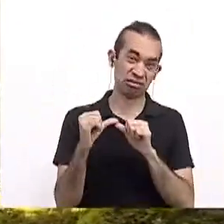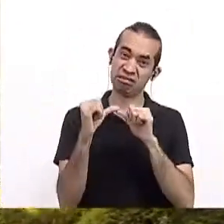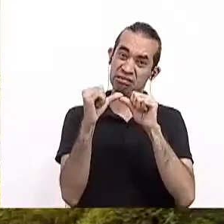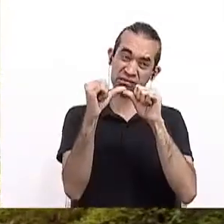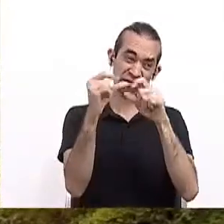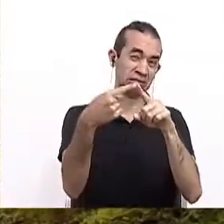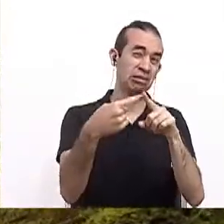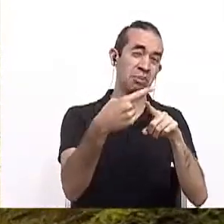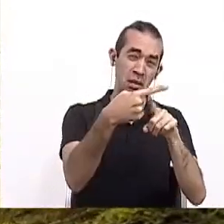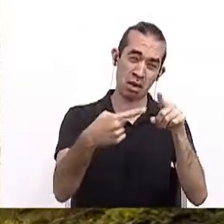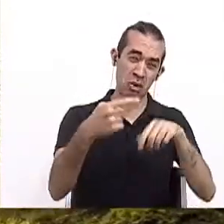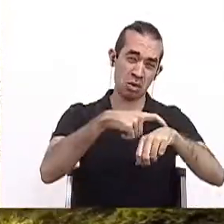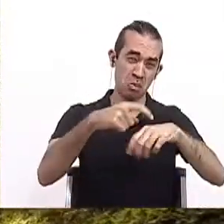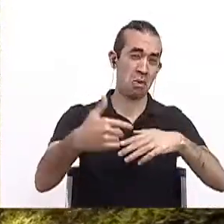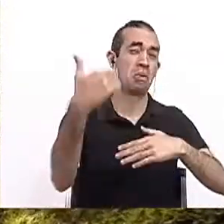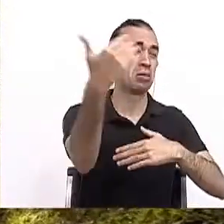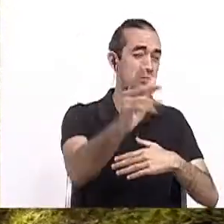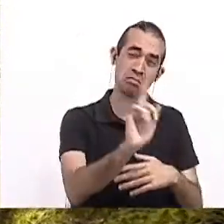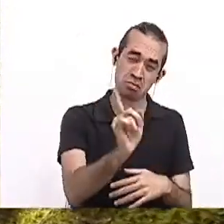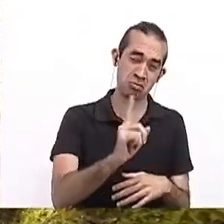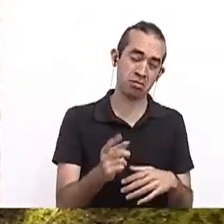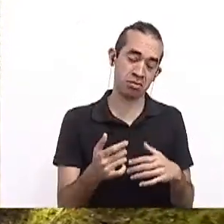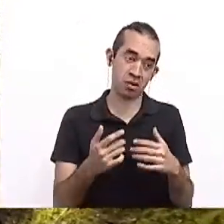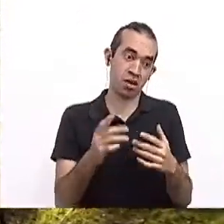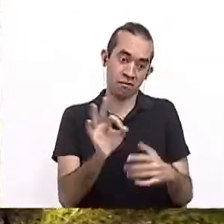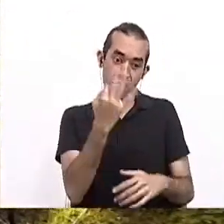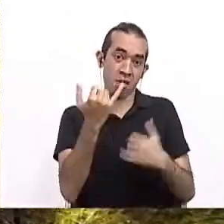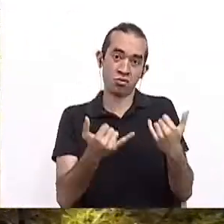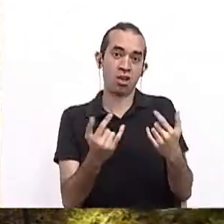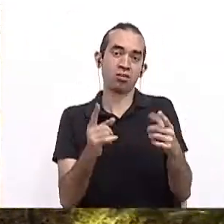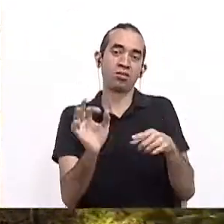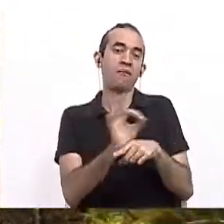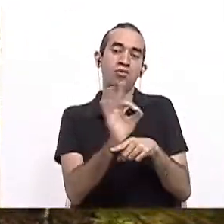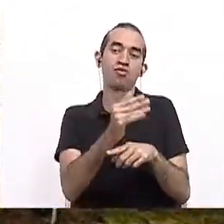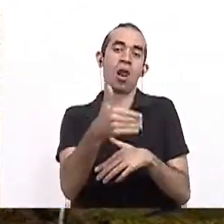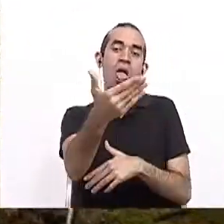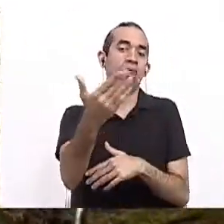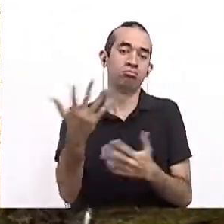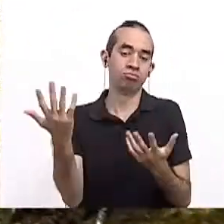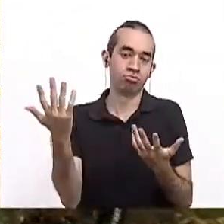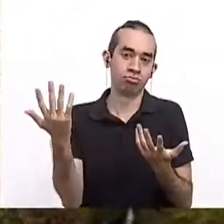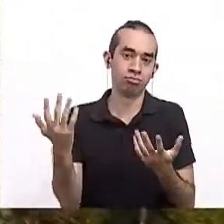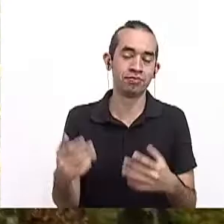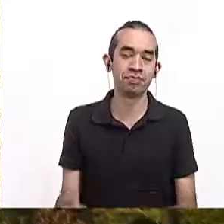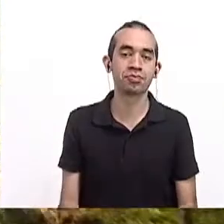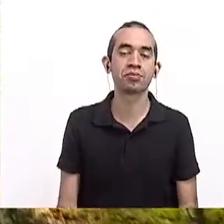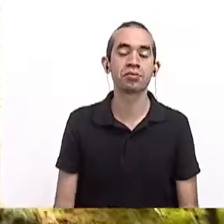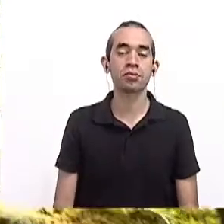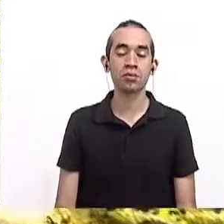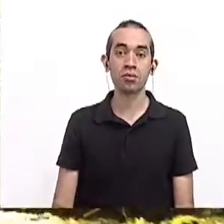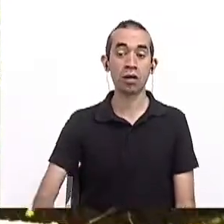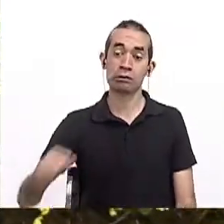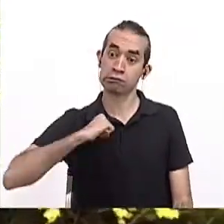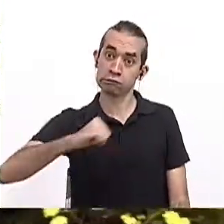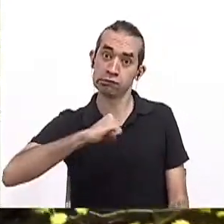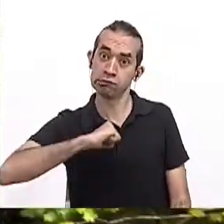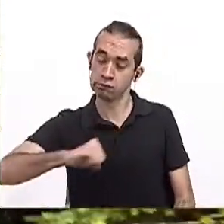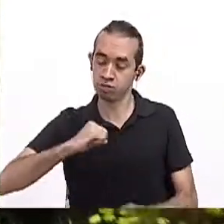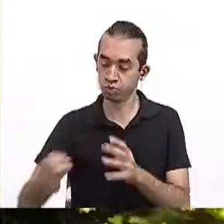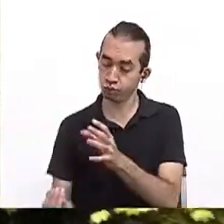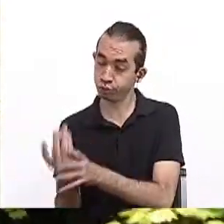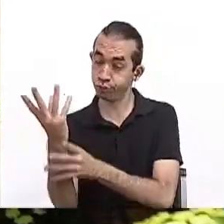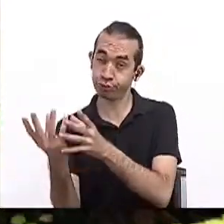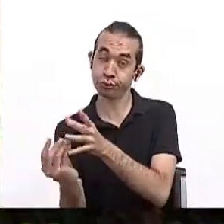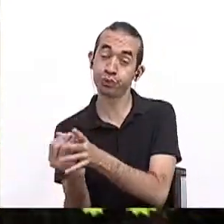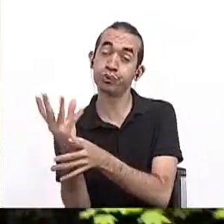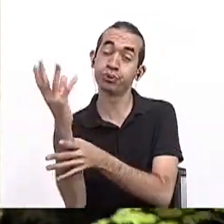mediano y largo plazo, como hoy están planteadas. Los recursos no se deben utilizar a un ritmo superior al de su